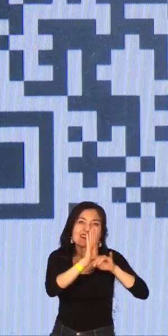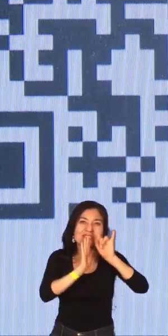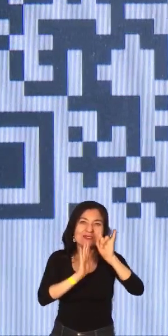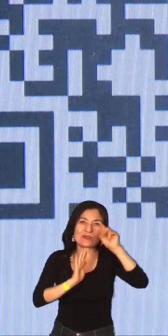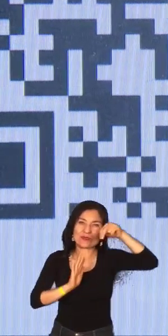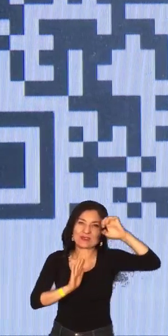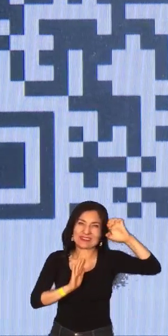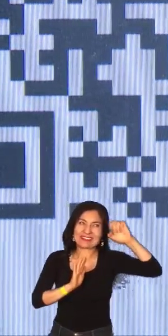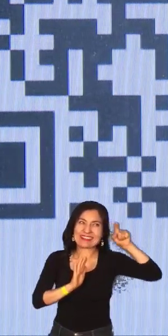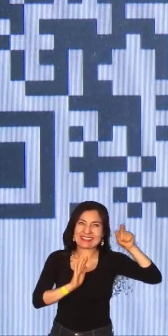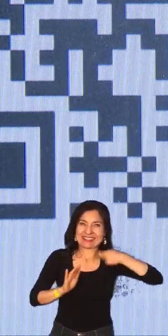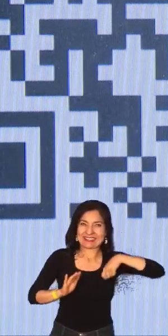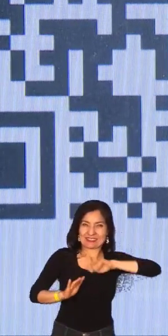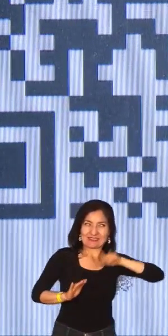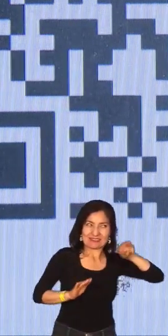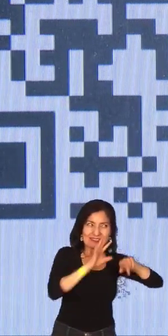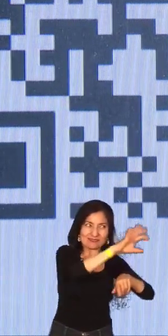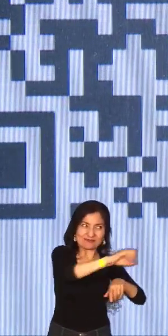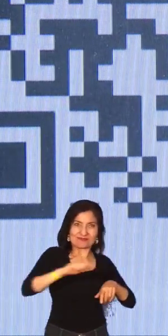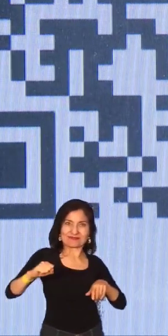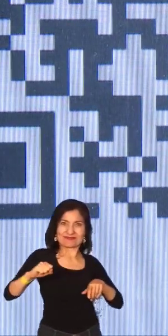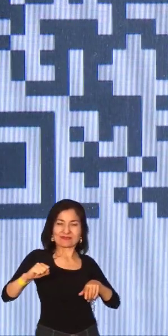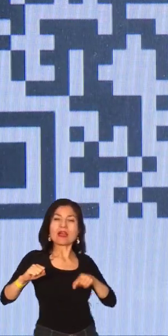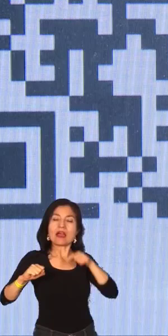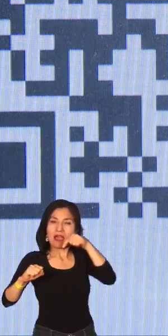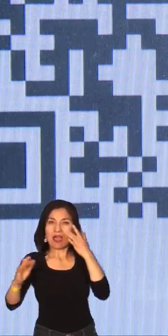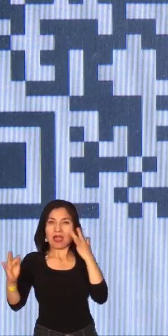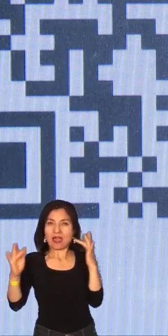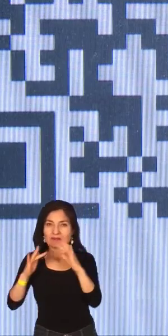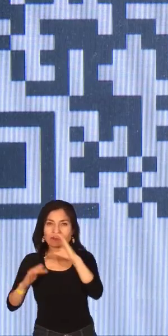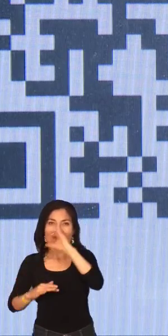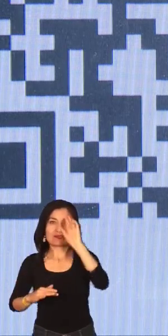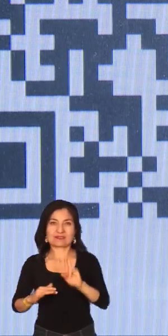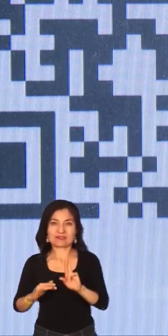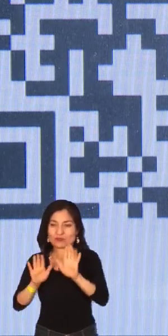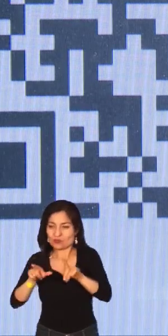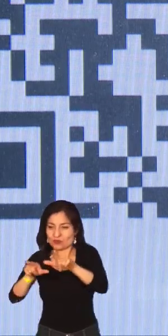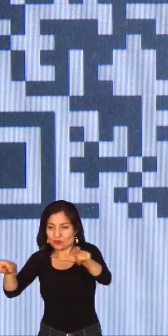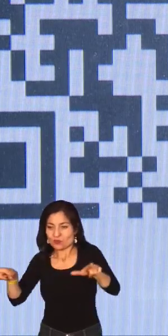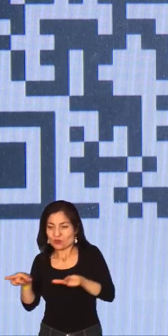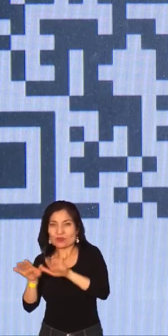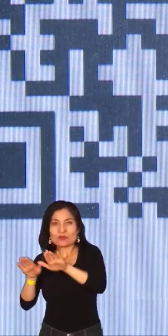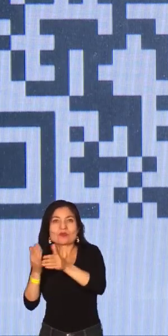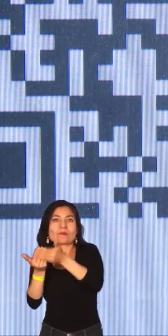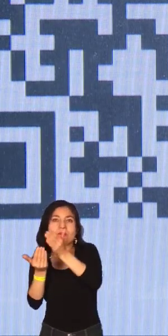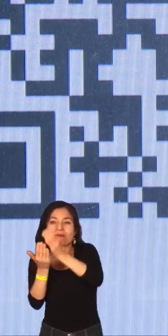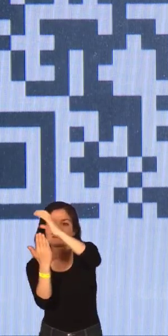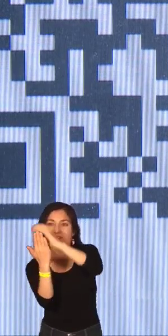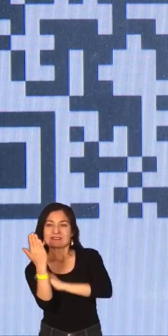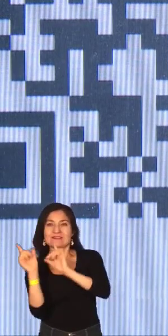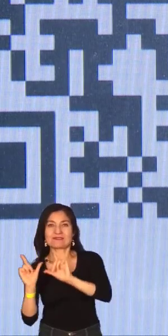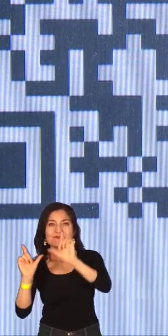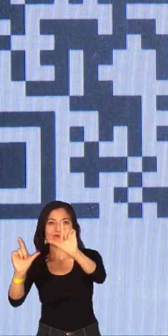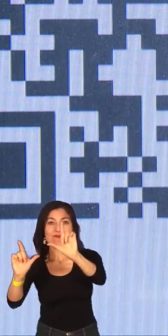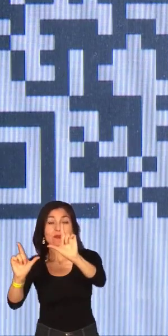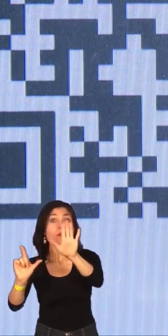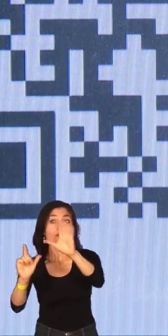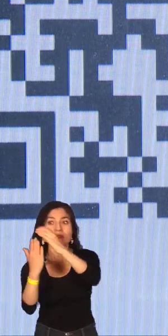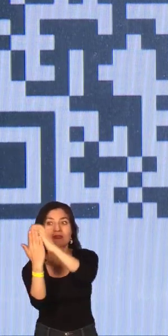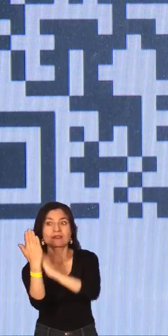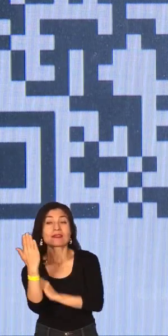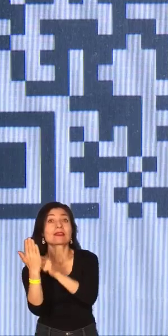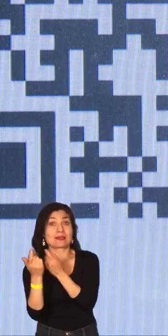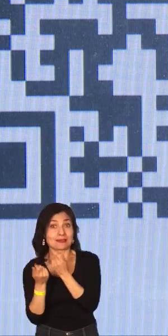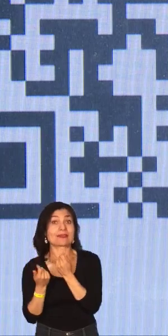normas UNE, que son las normas españolas, una norma local para facilitar la certificación. Porque la certificación es un proceso que tiene